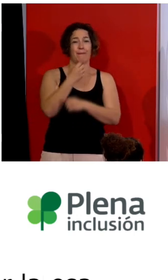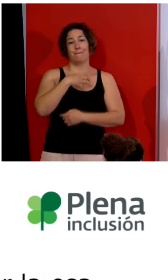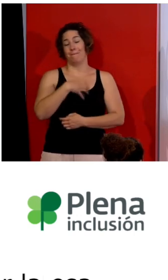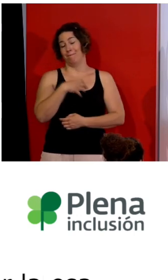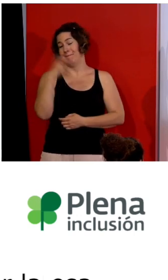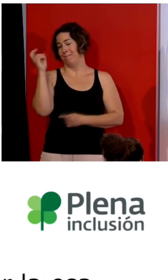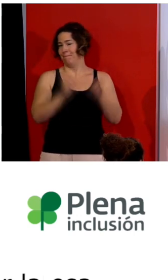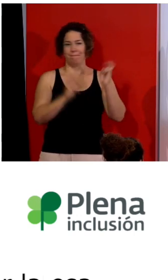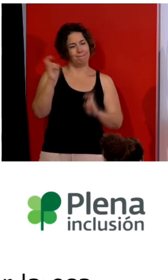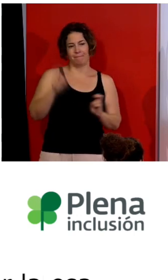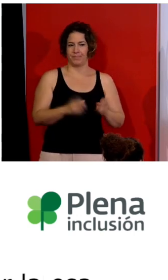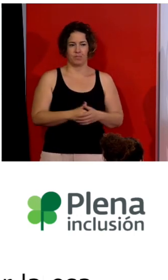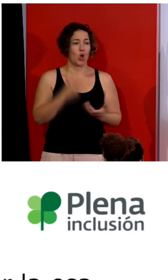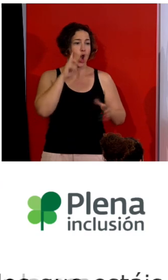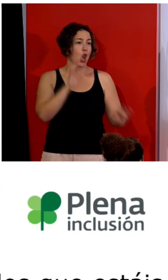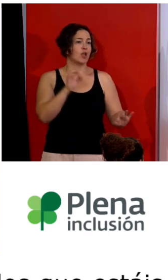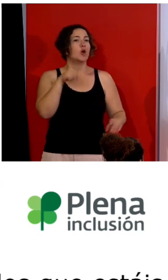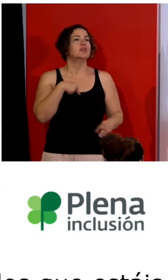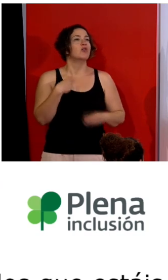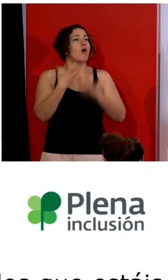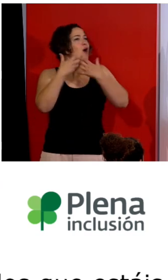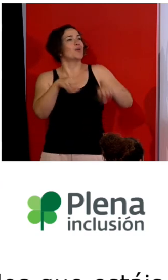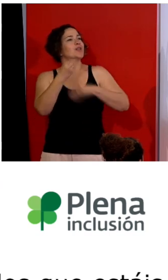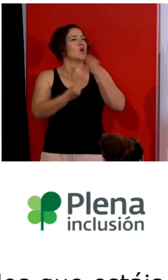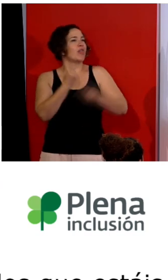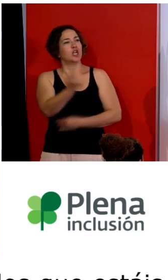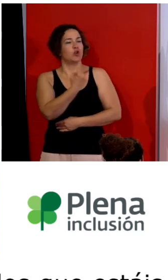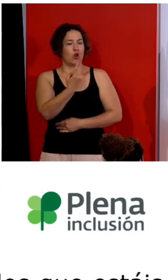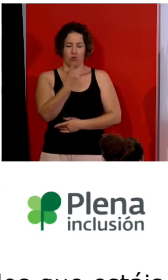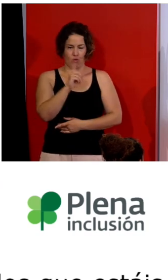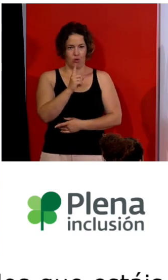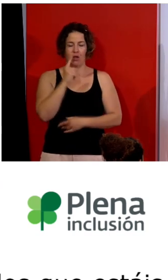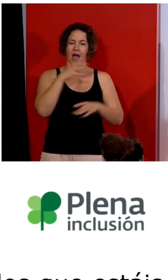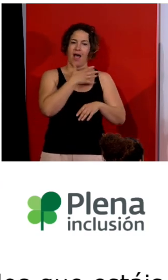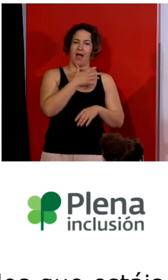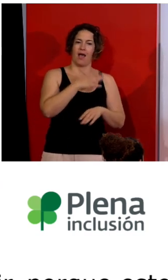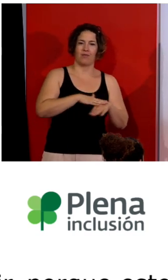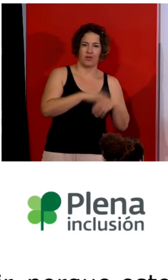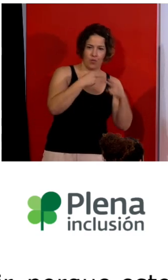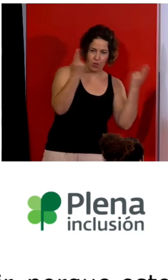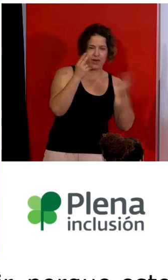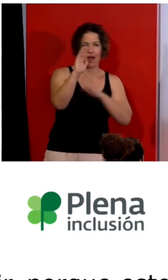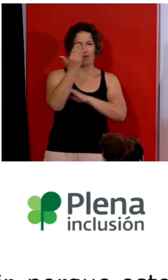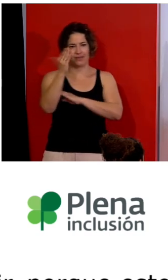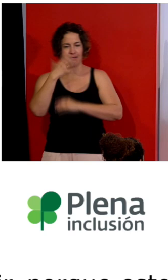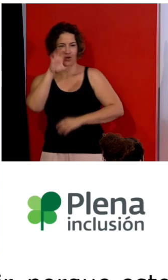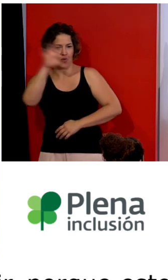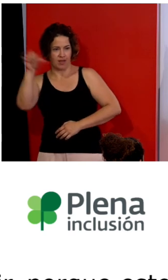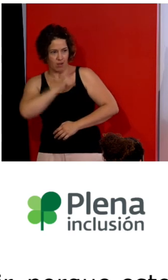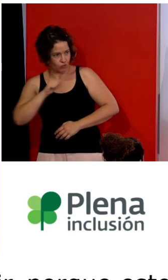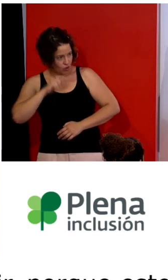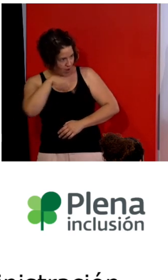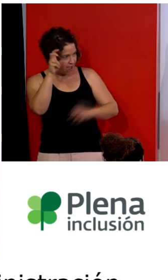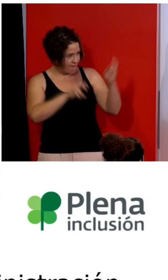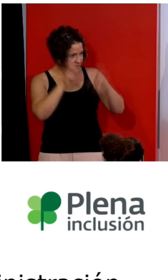venir, porque evidentemente esto no se hace solo. Se hace pues con la administración pública, con los representantes de las comunidades autónomas que también estáis,